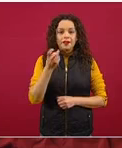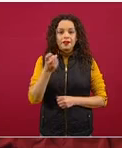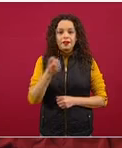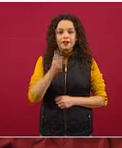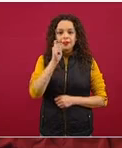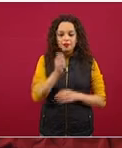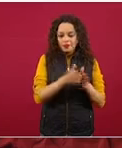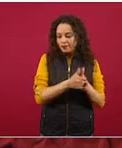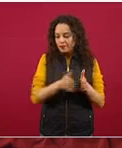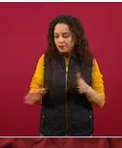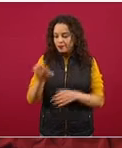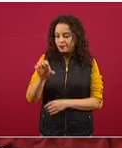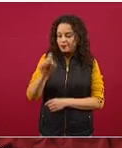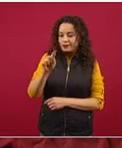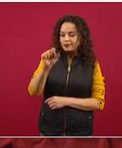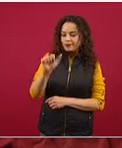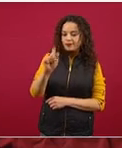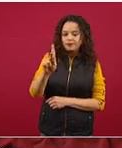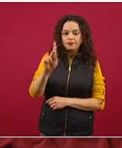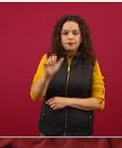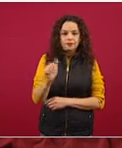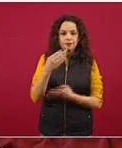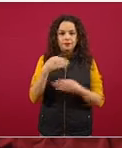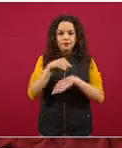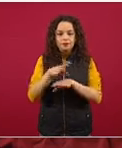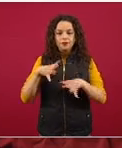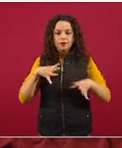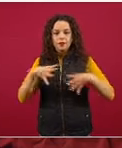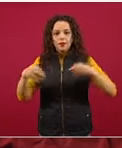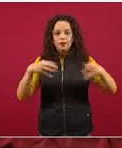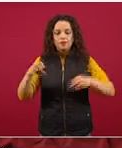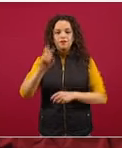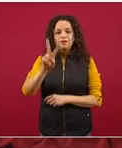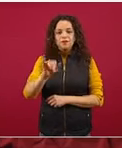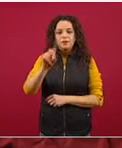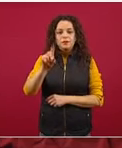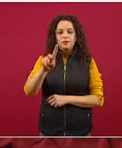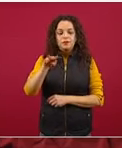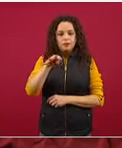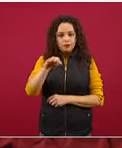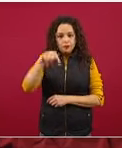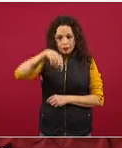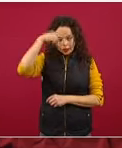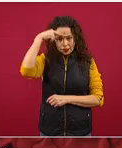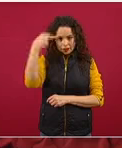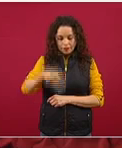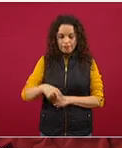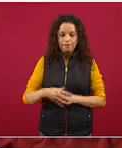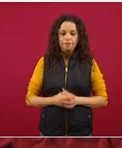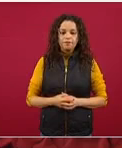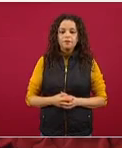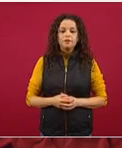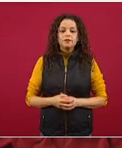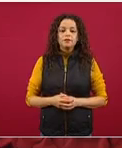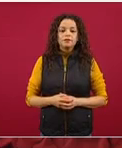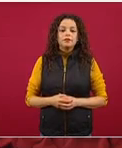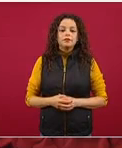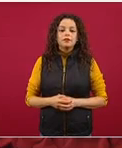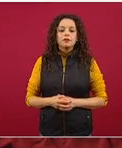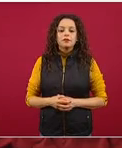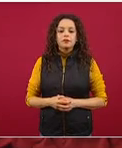etapa de la epidemia de COVID-19 en nuestro país, caracterizada por